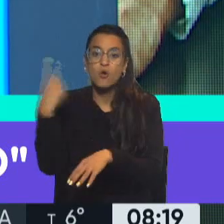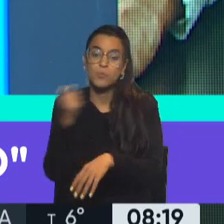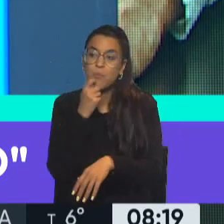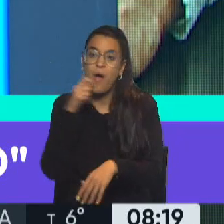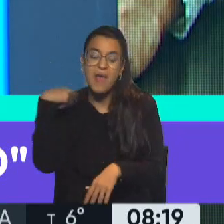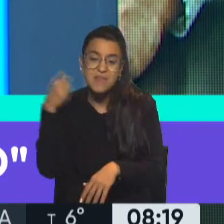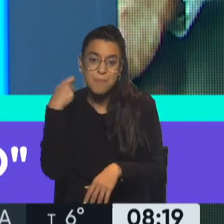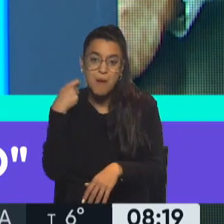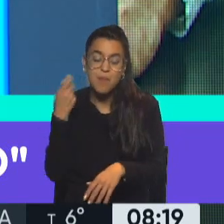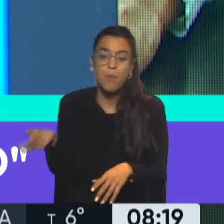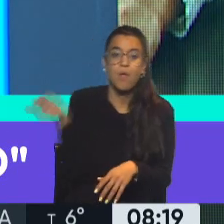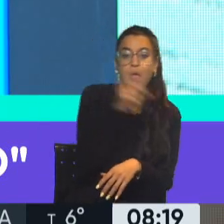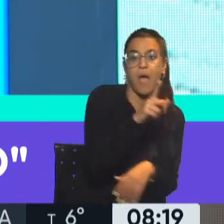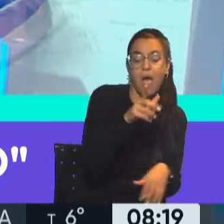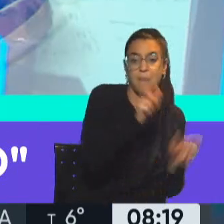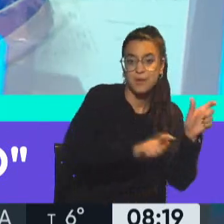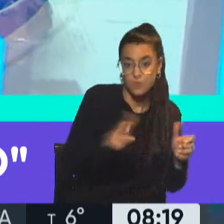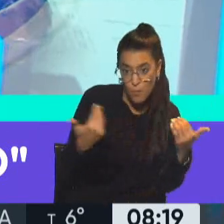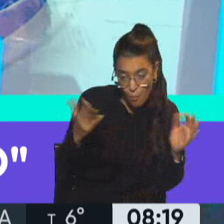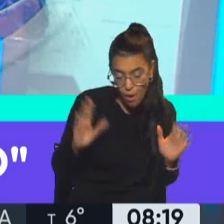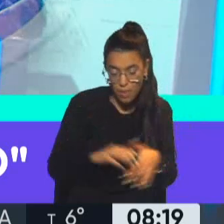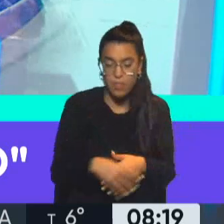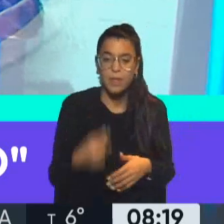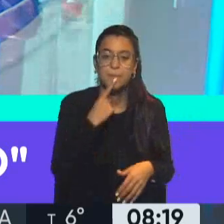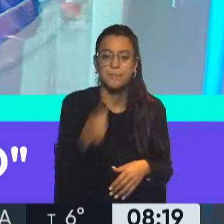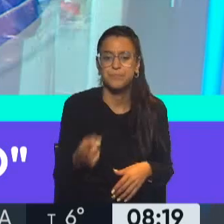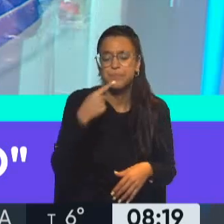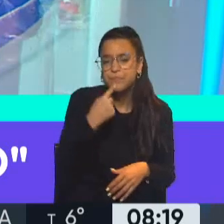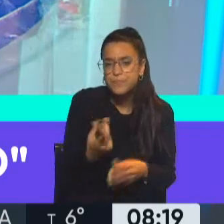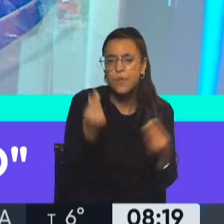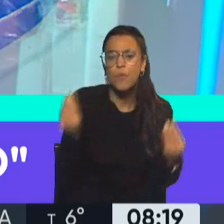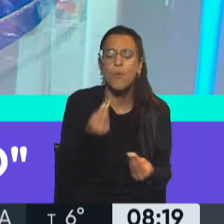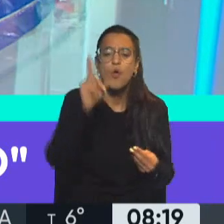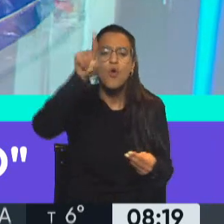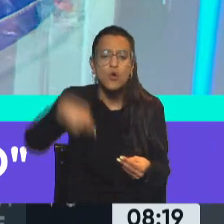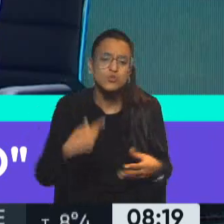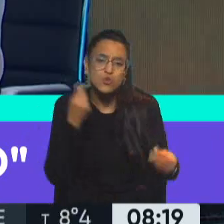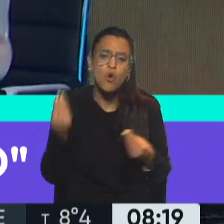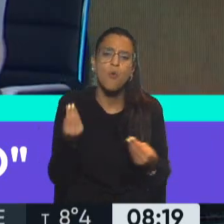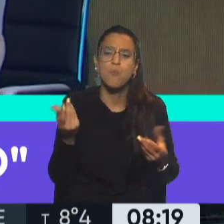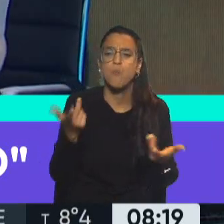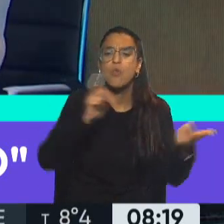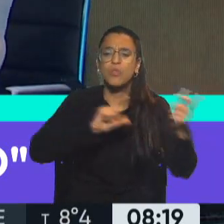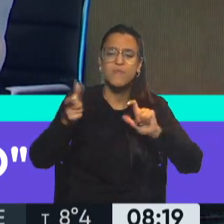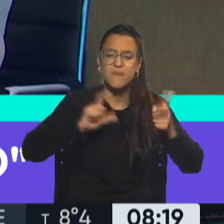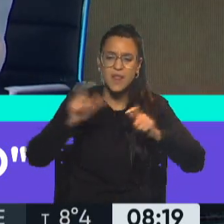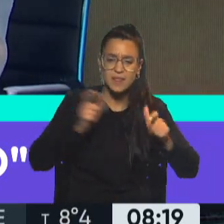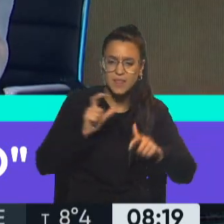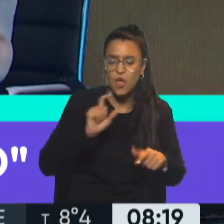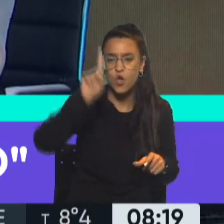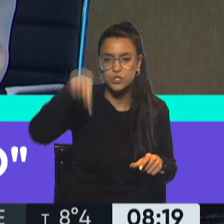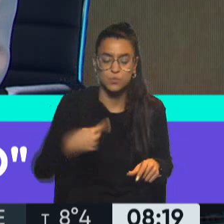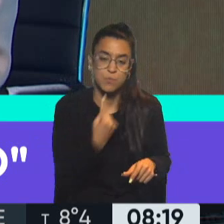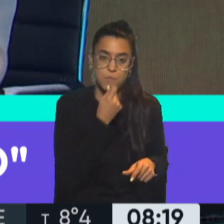porque siguen mutando. Doc, muy cortito sobre el final, consultarle, ¿cuáles son las consecuencias? ¿Cómo difieren? ¿Cuán diferentes son las consecuencias